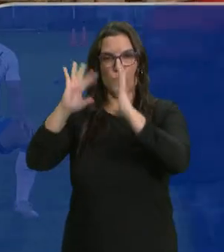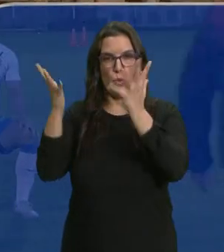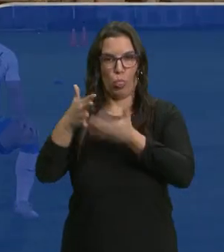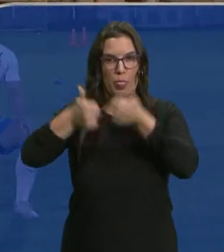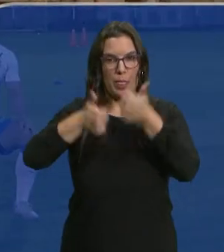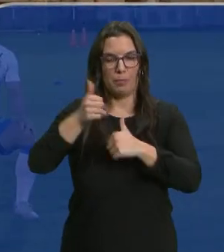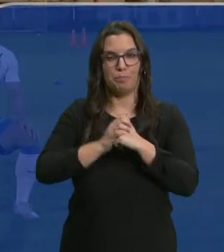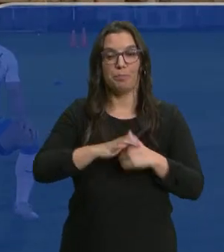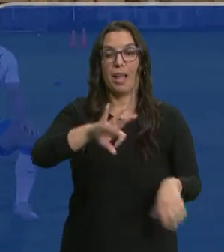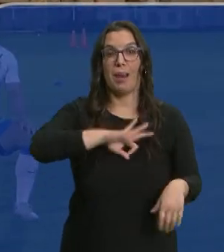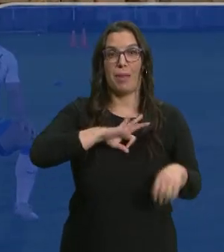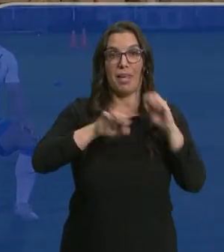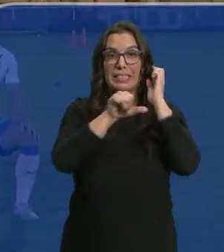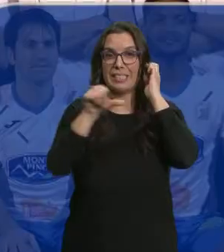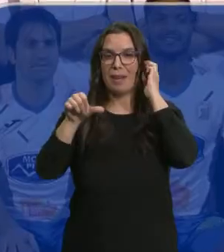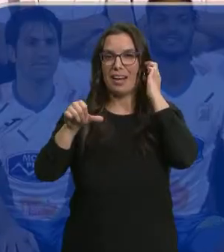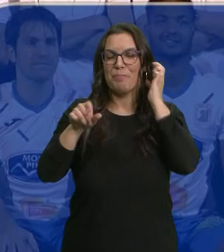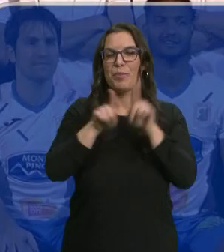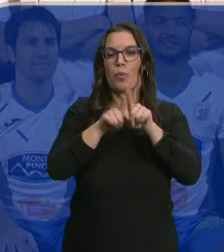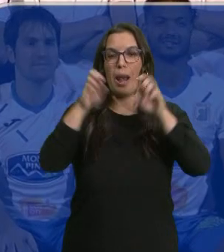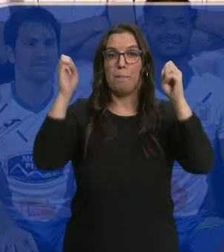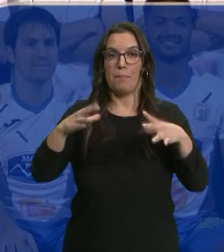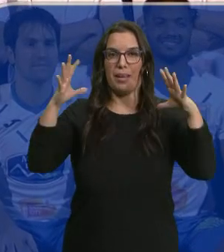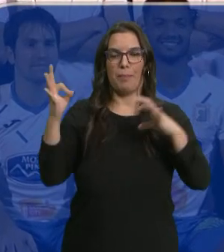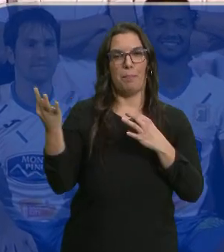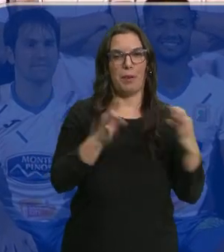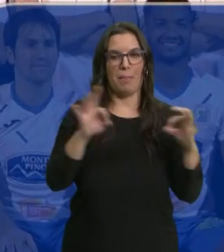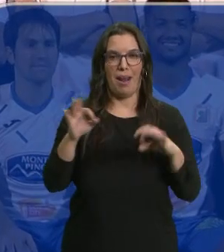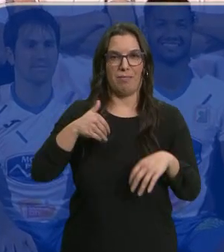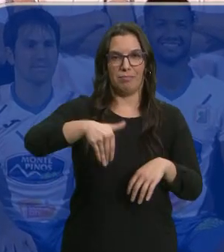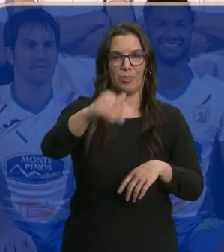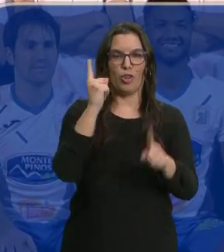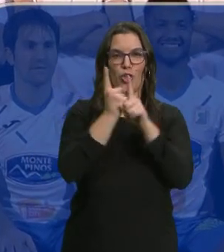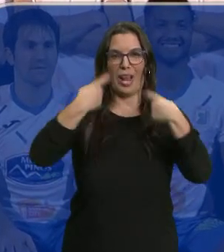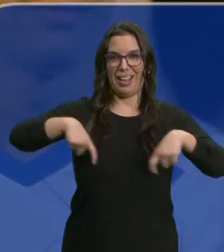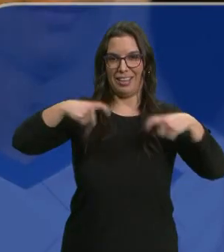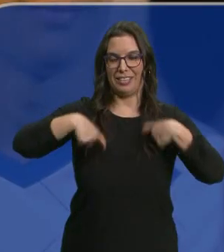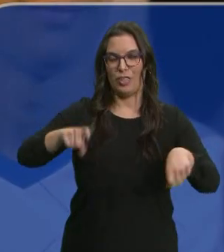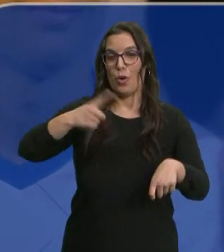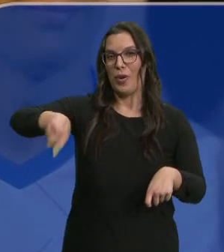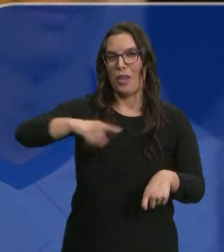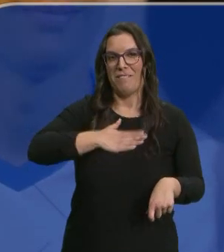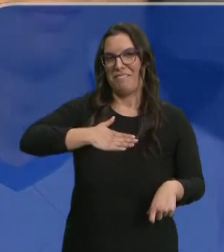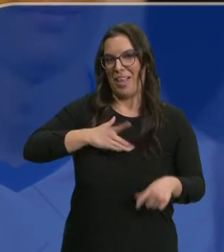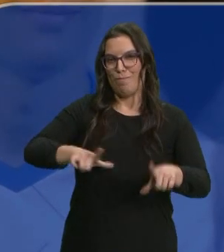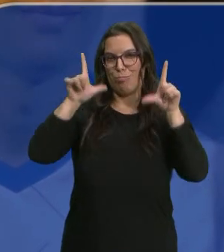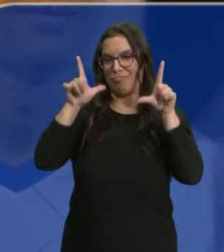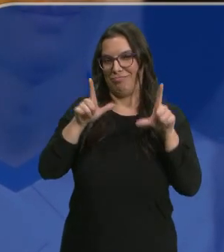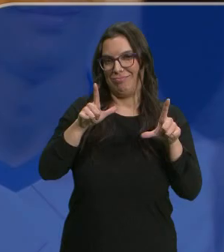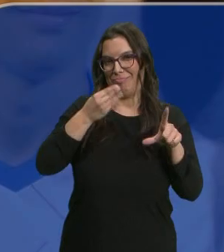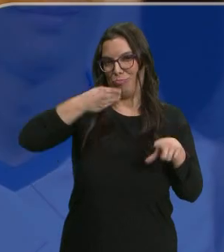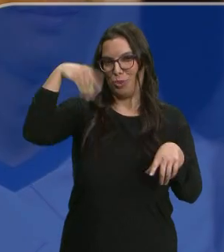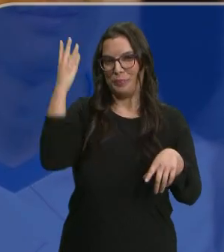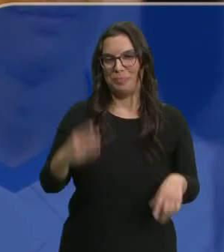El Almazán ha entrado en su semana mágica. Ya es hora de preparar el partido de Copa ante el Atlético de Madrid y están encantados de estar en el foco de la noticia. A mí